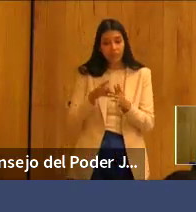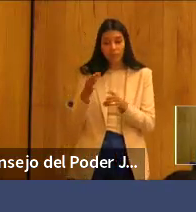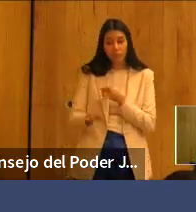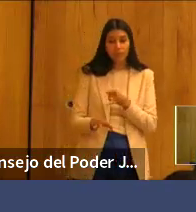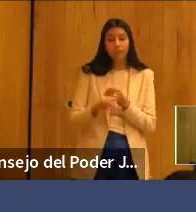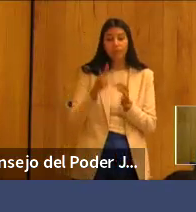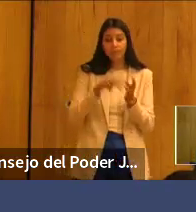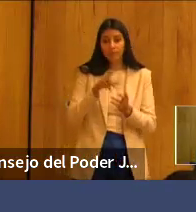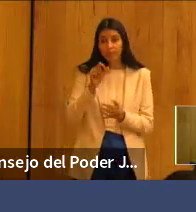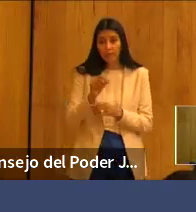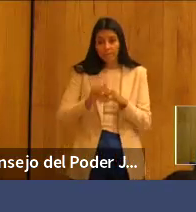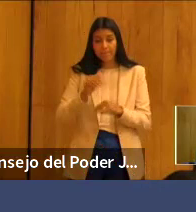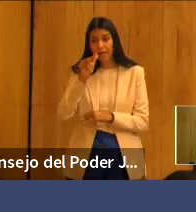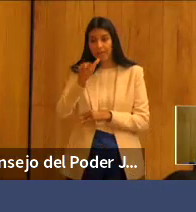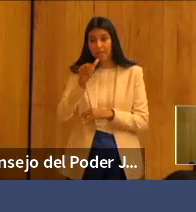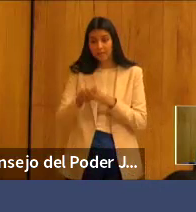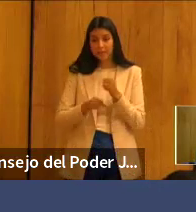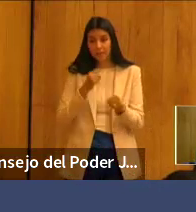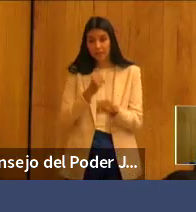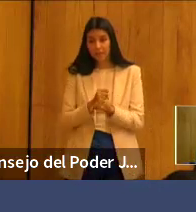mayor de 13 años. Niña, adolescente.